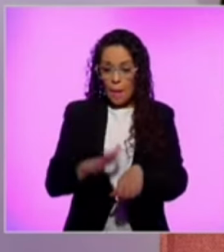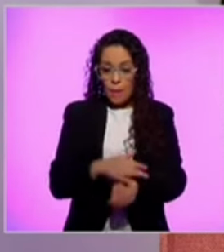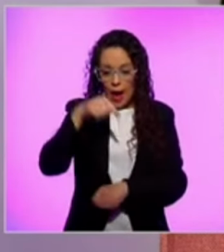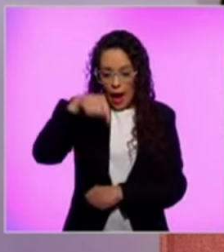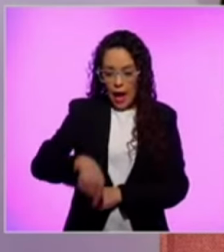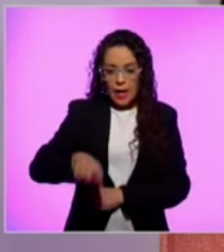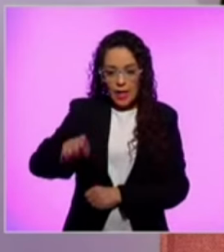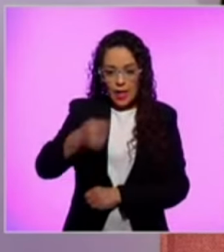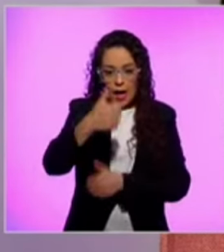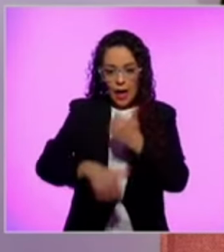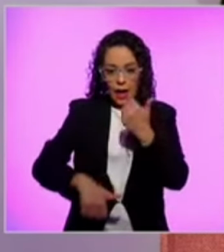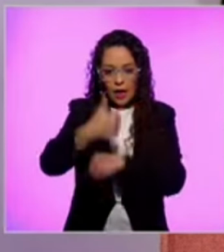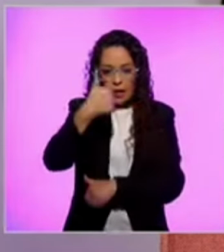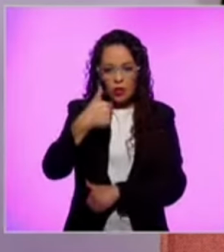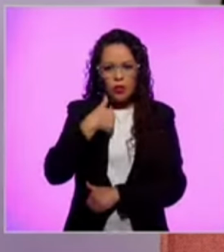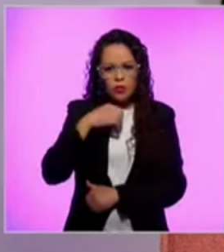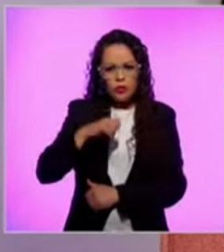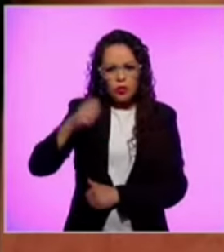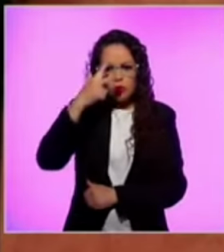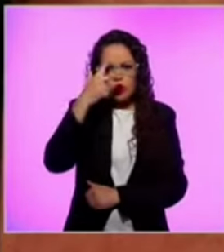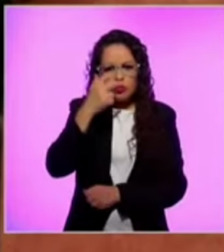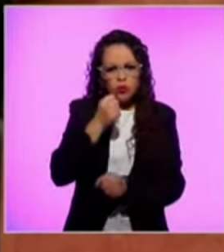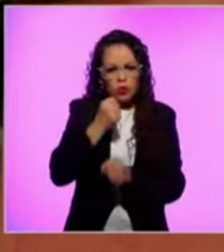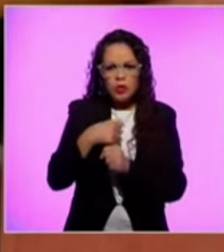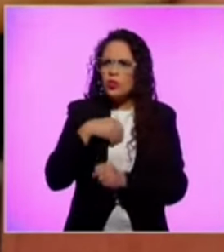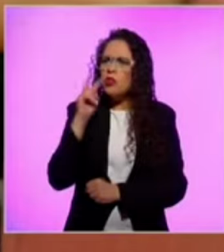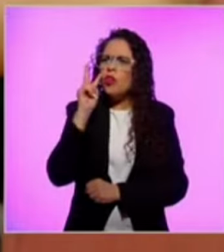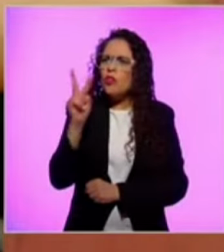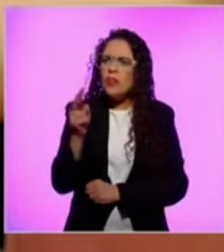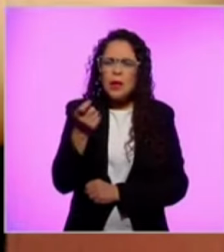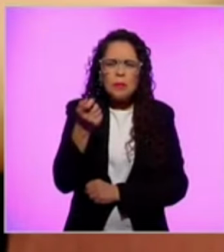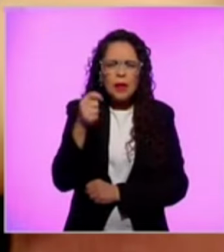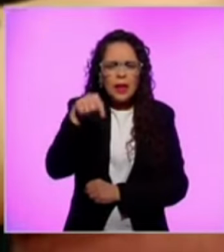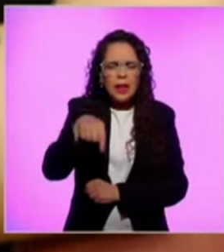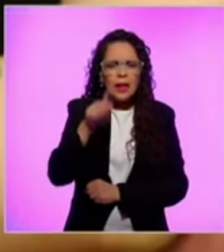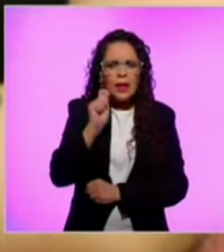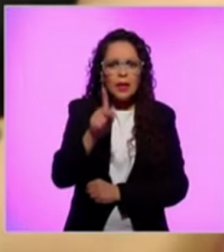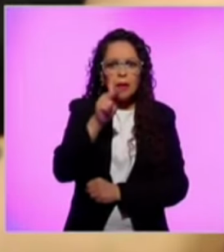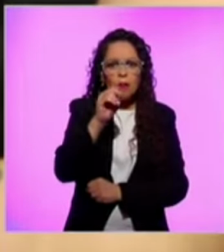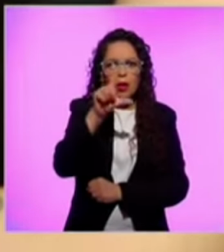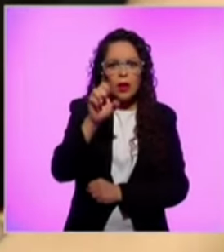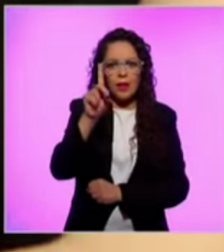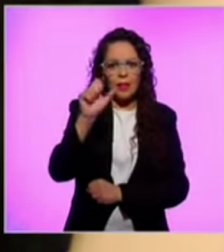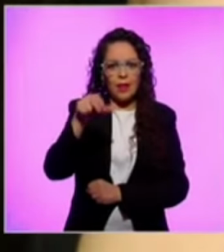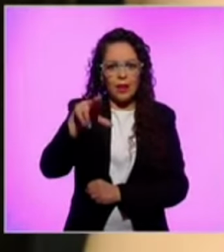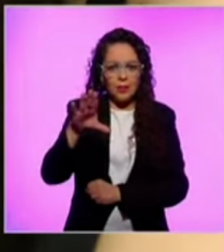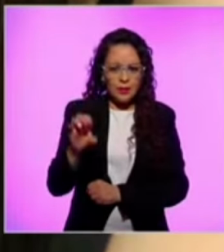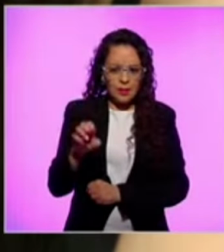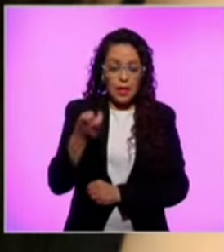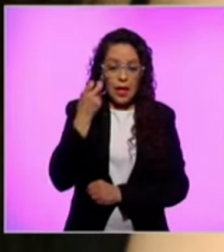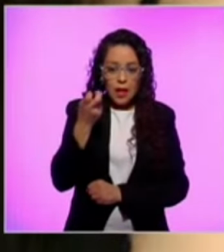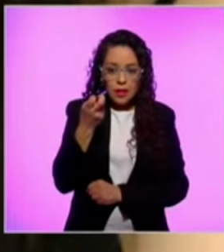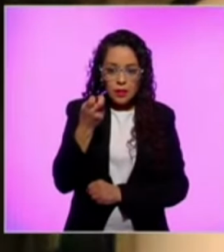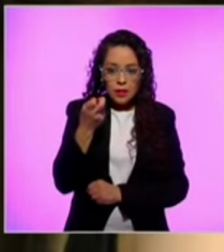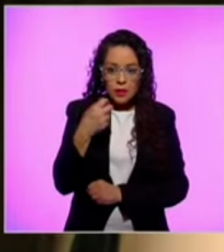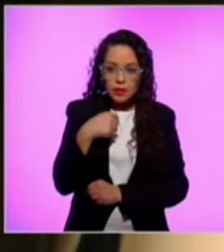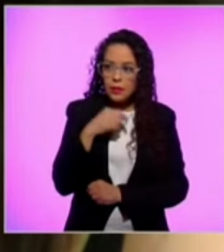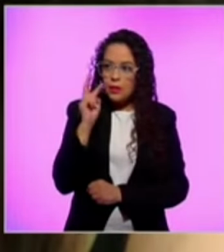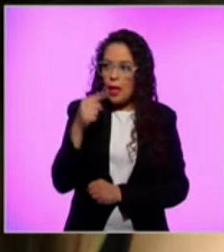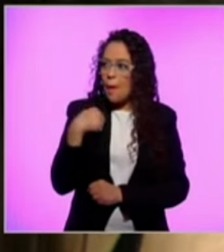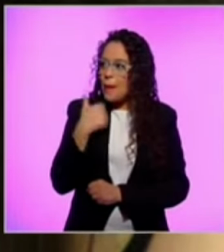tenía 8 años y alcancé a ver muy poquito una presentación aquí, un reportaje de pole dance en Canal 11. Y ahí fue cuando dije, esto